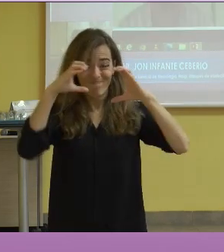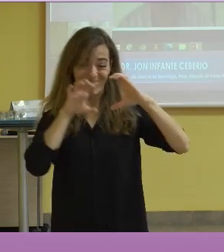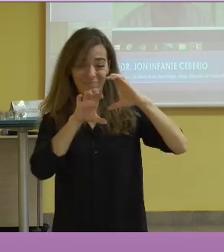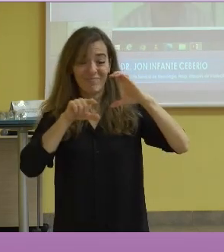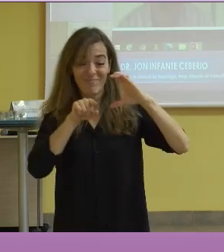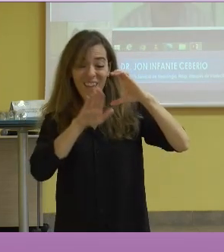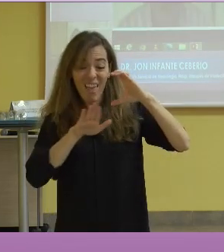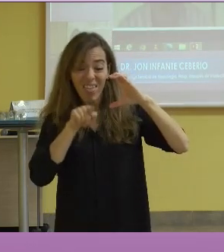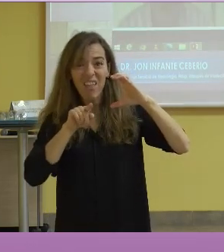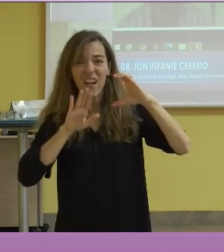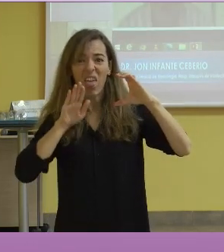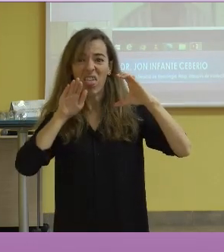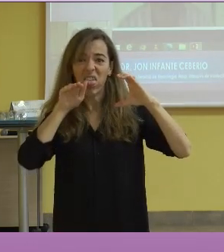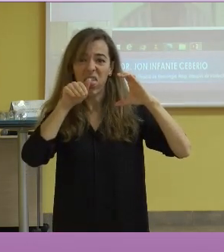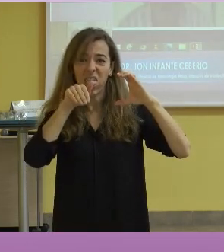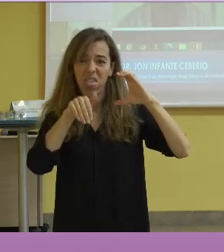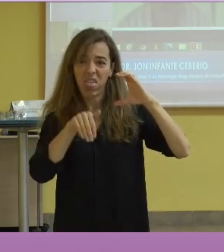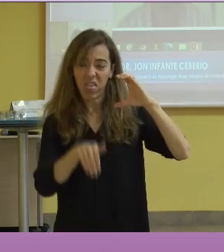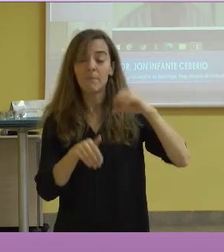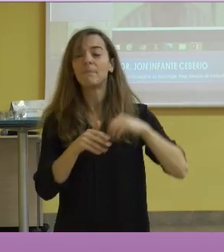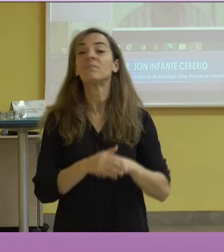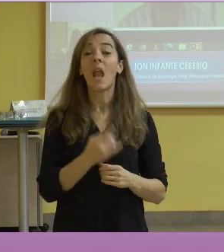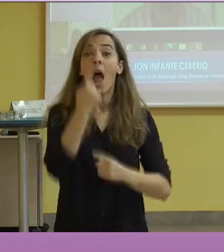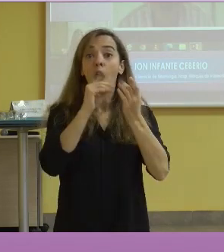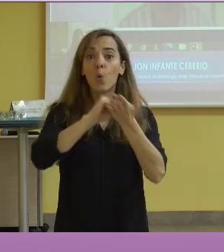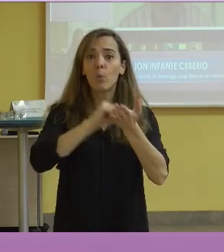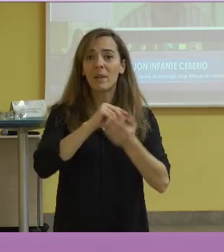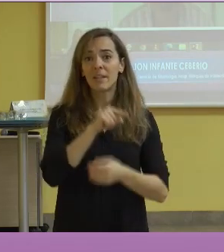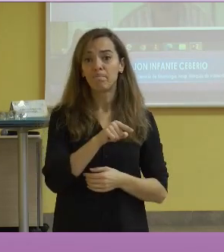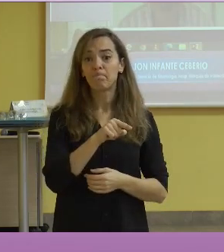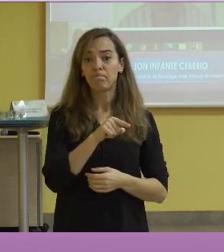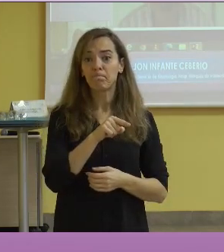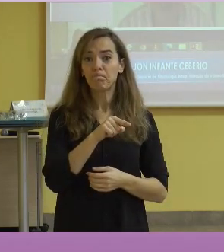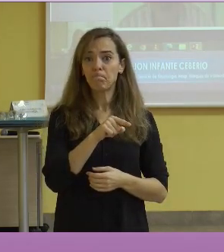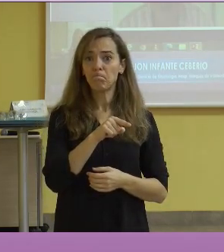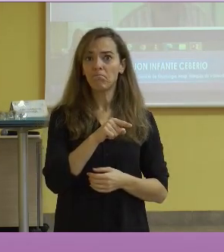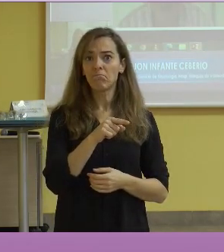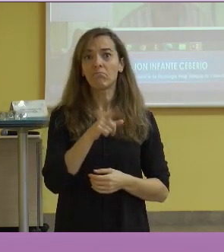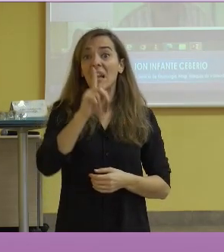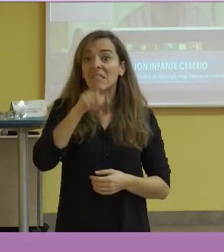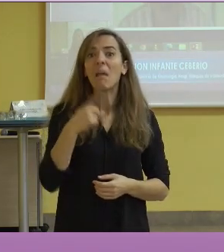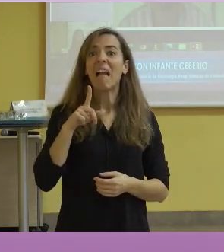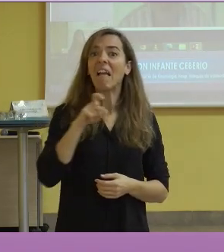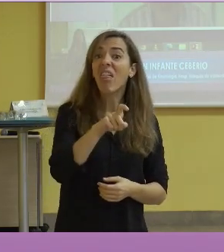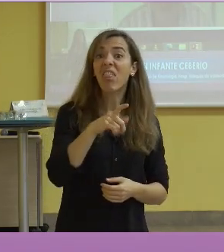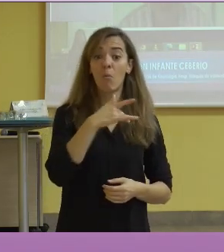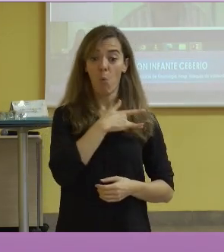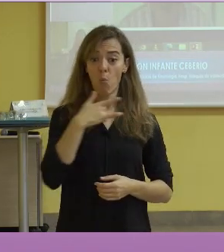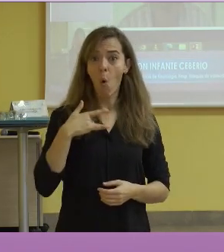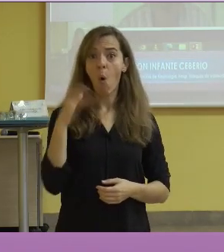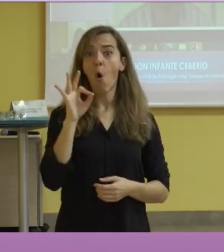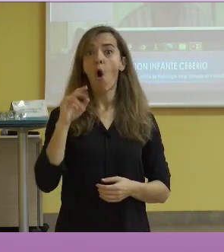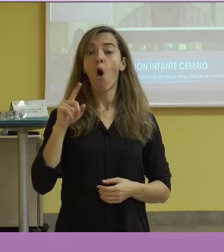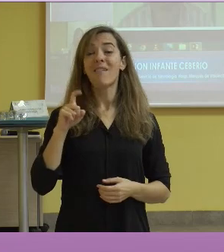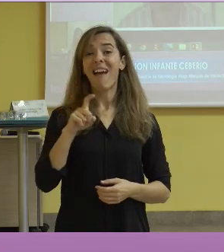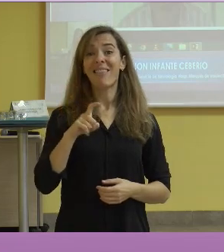cerebelo. Hay veces que asociados a un cáncer, por ejemplo un cáncer de pulmón o un cáncer de